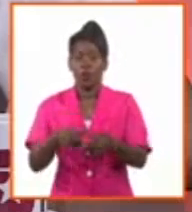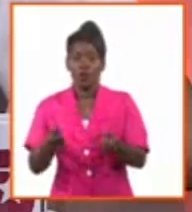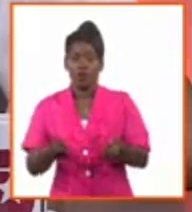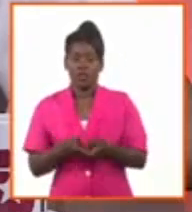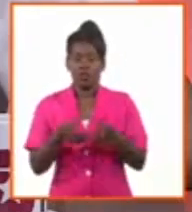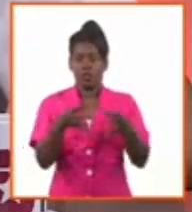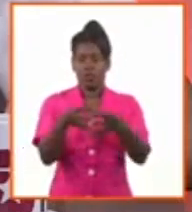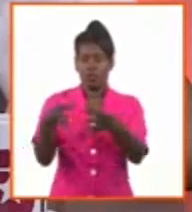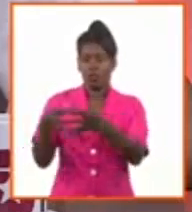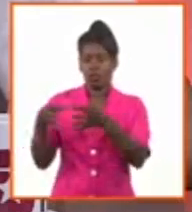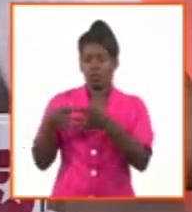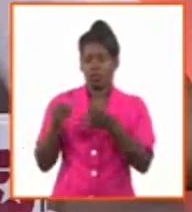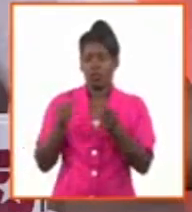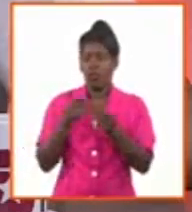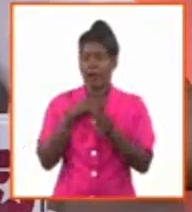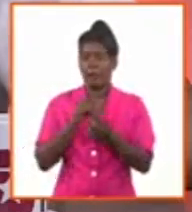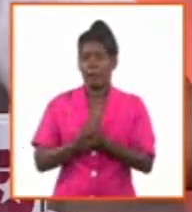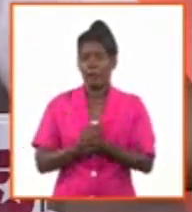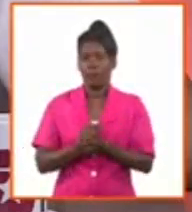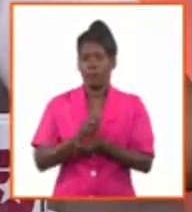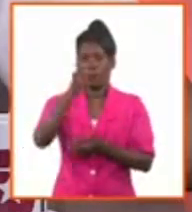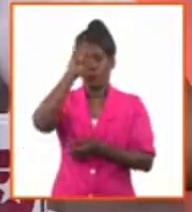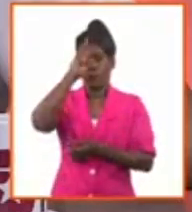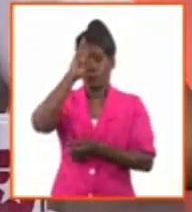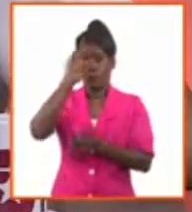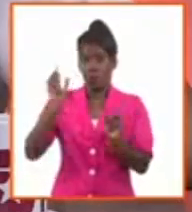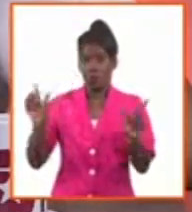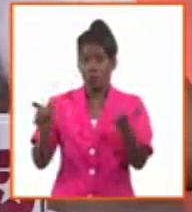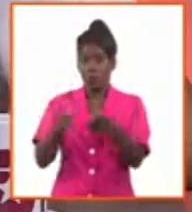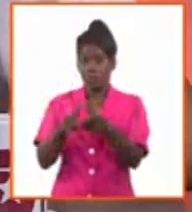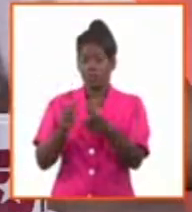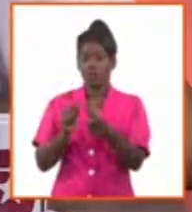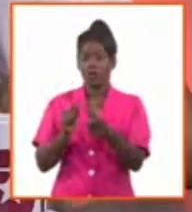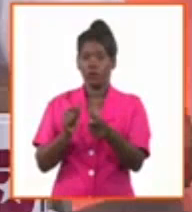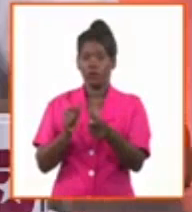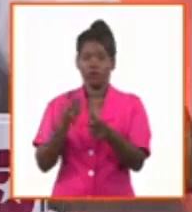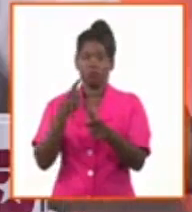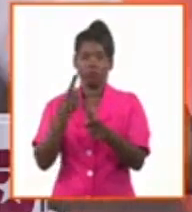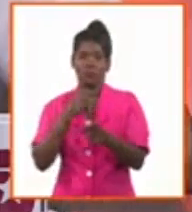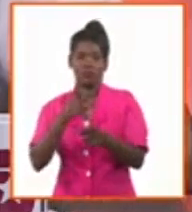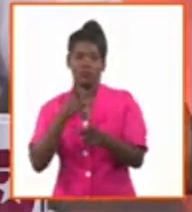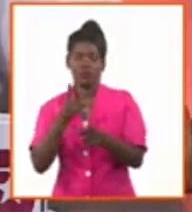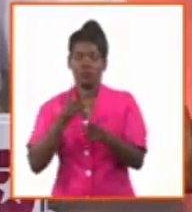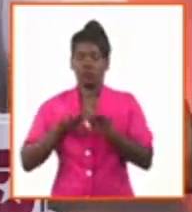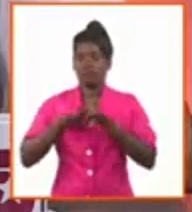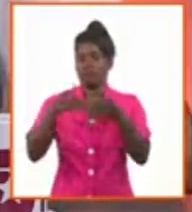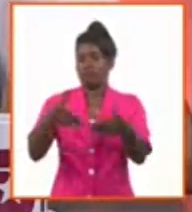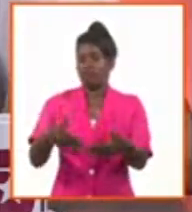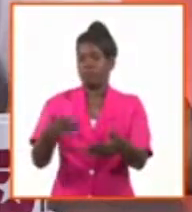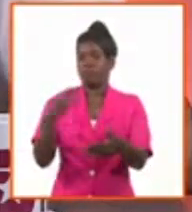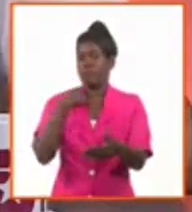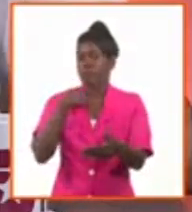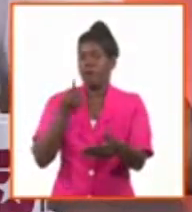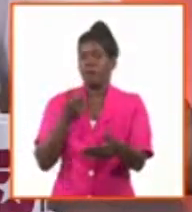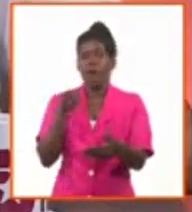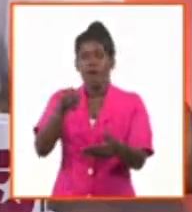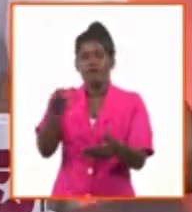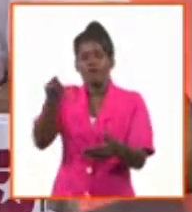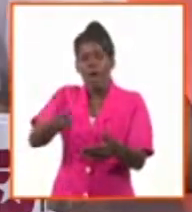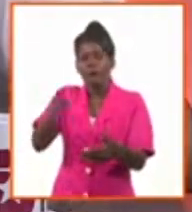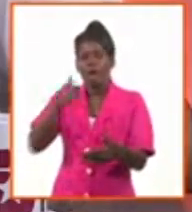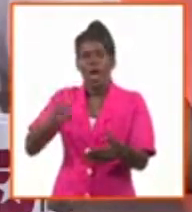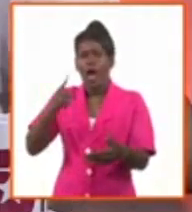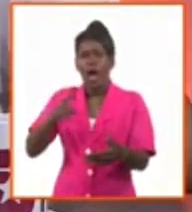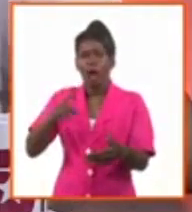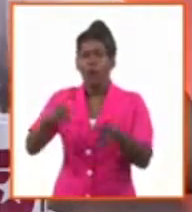brigada en la parte del ciclo clínico, en los propios servicios. En ginecobstetricia, por ejemplo, ¿qué